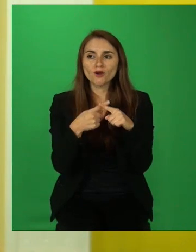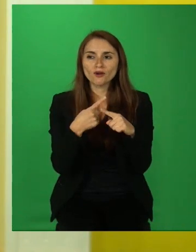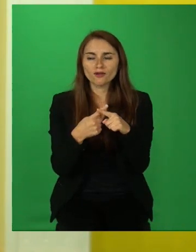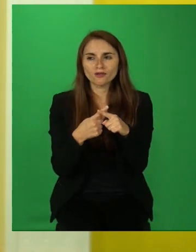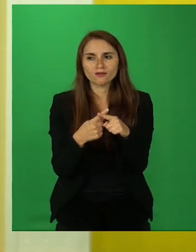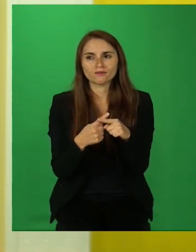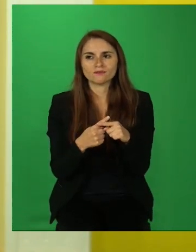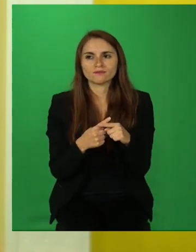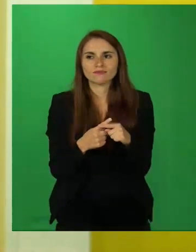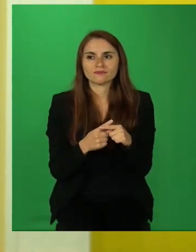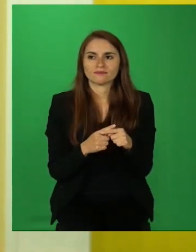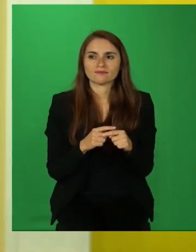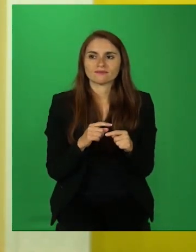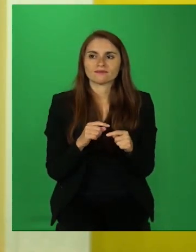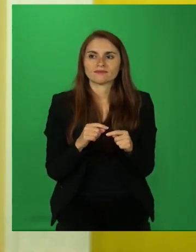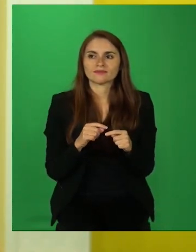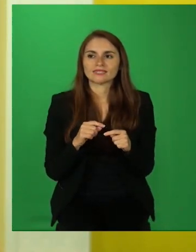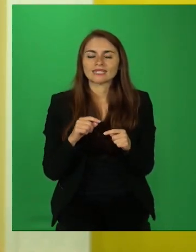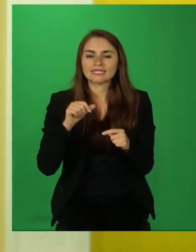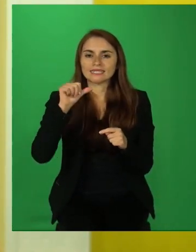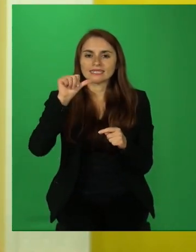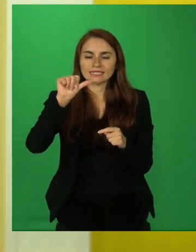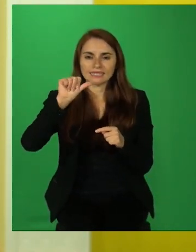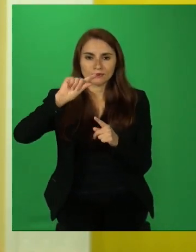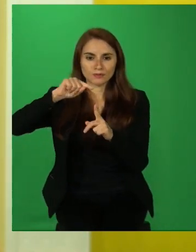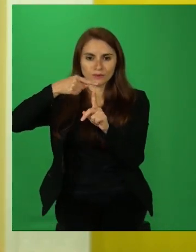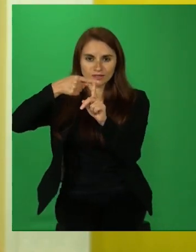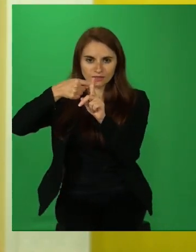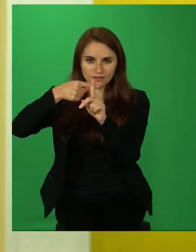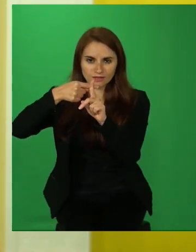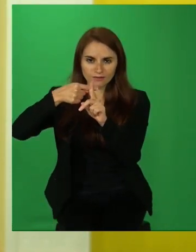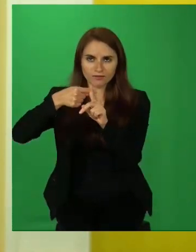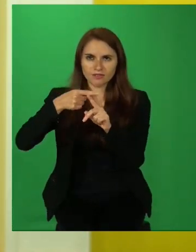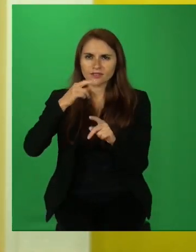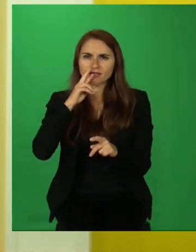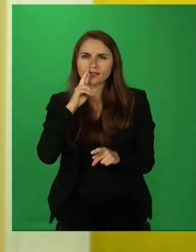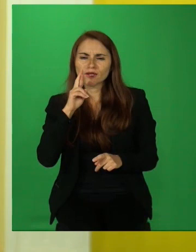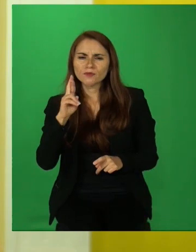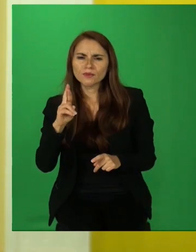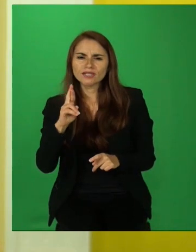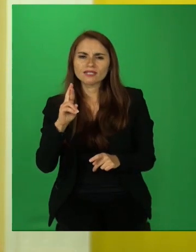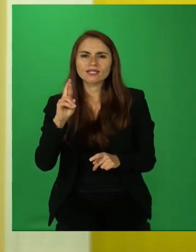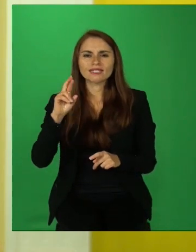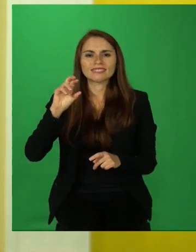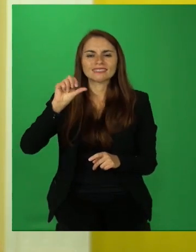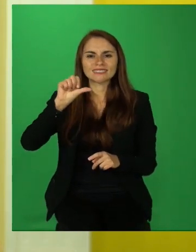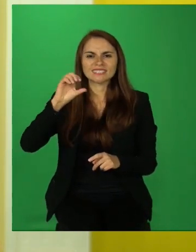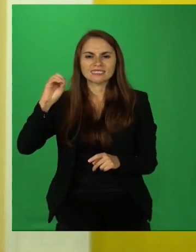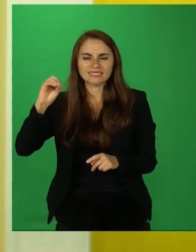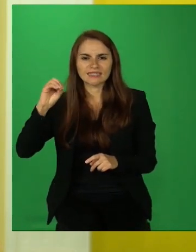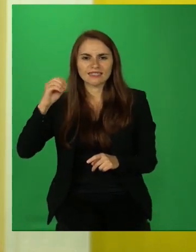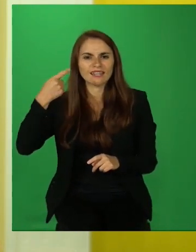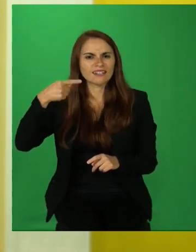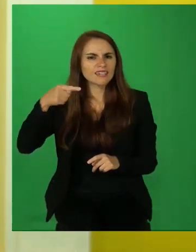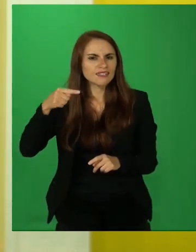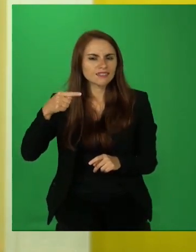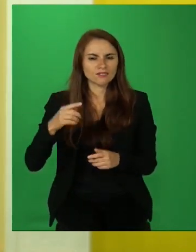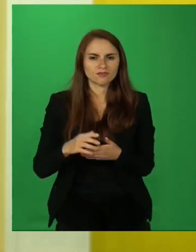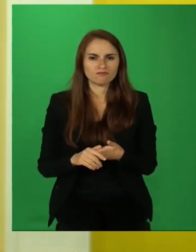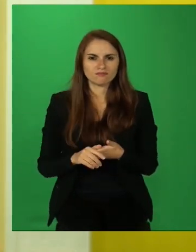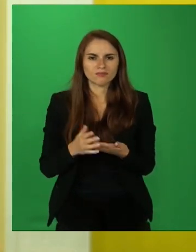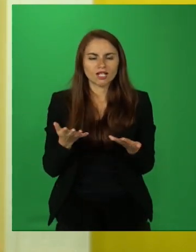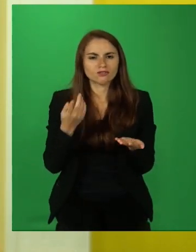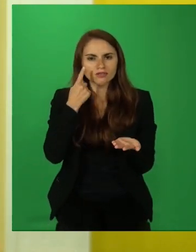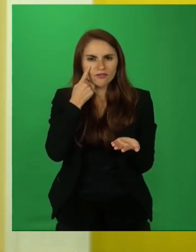mira el segundo factor es 6 positivos y nuestro resultado es 60 negativo en que te vas a